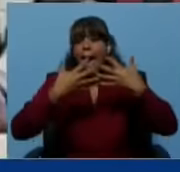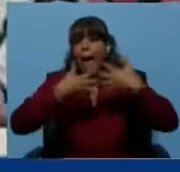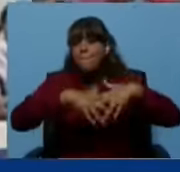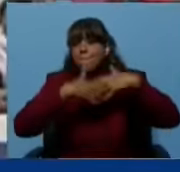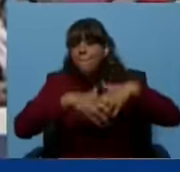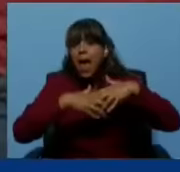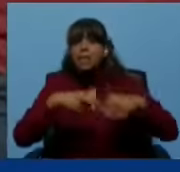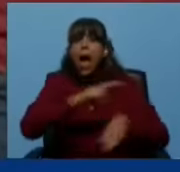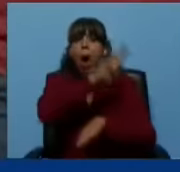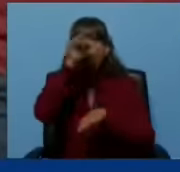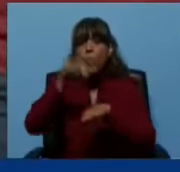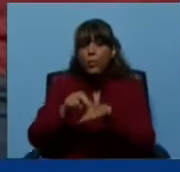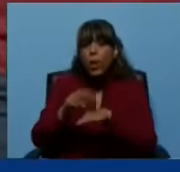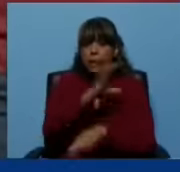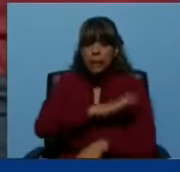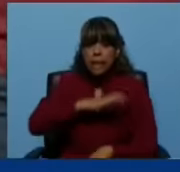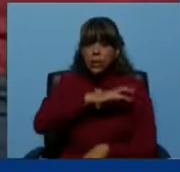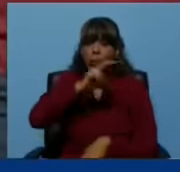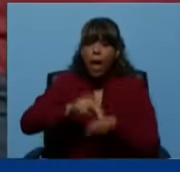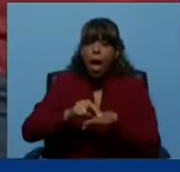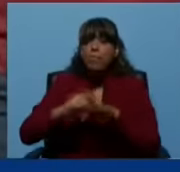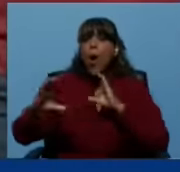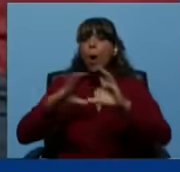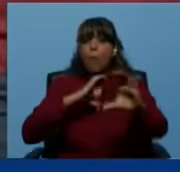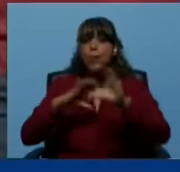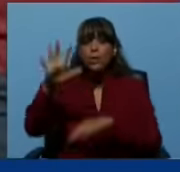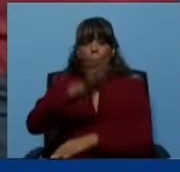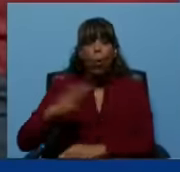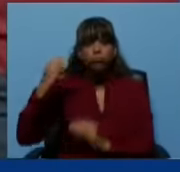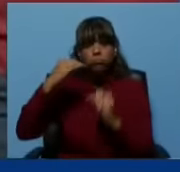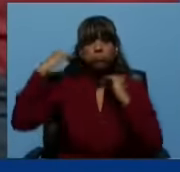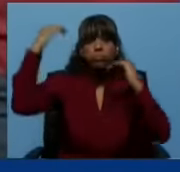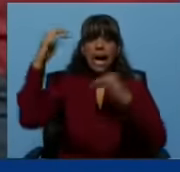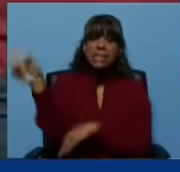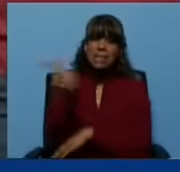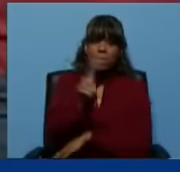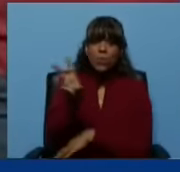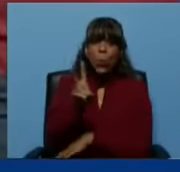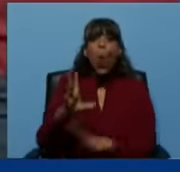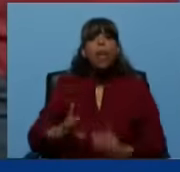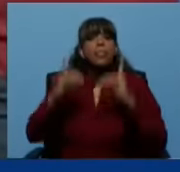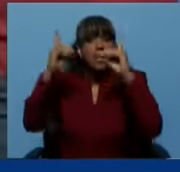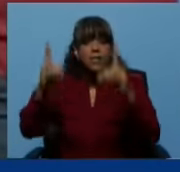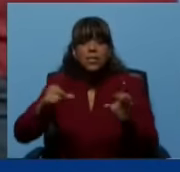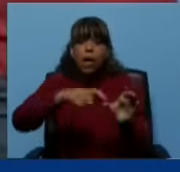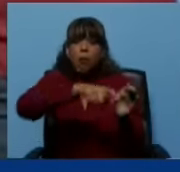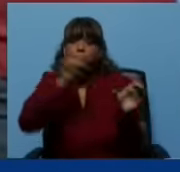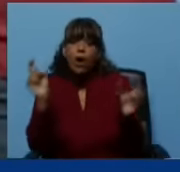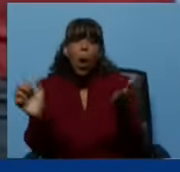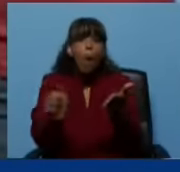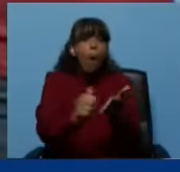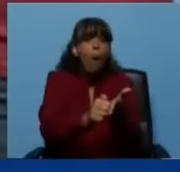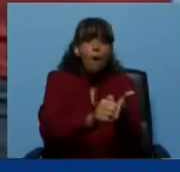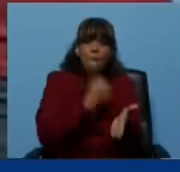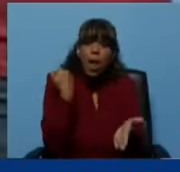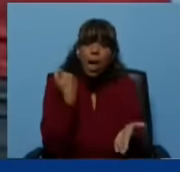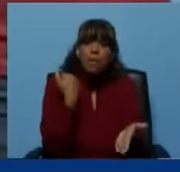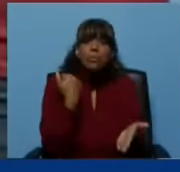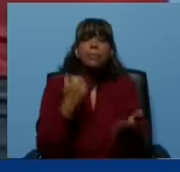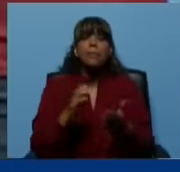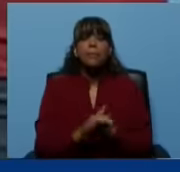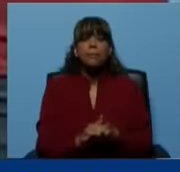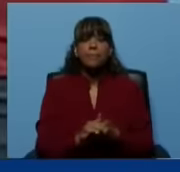Comisión Nacional de Telecomunicaciones, quien ha decidido sacar la red